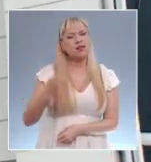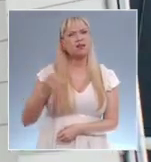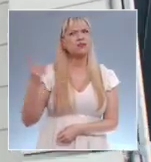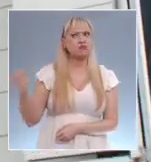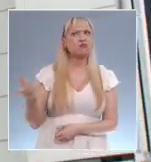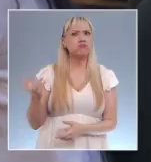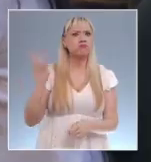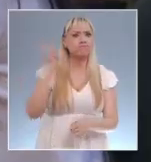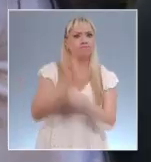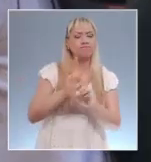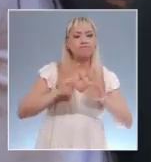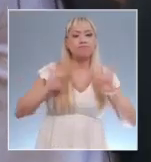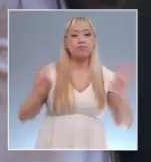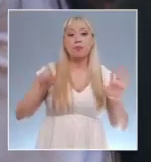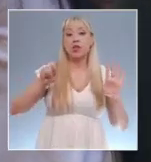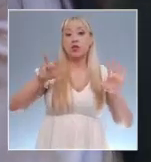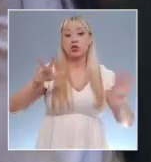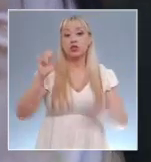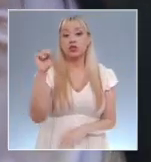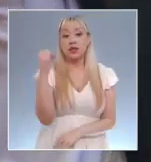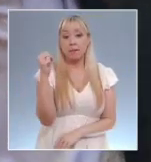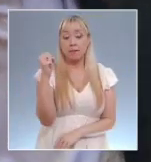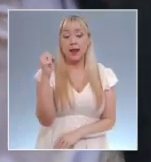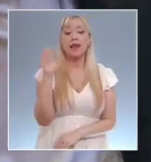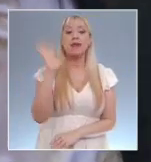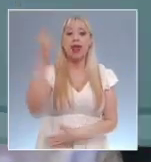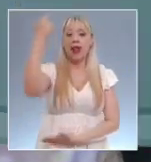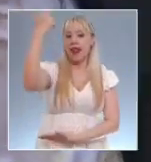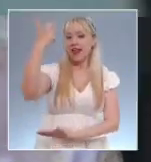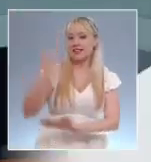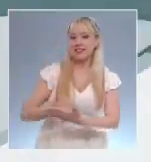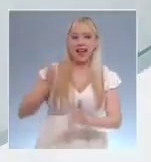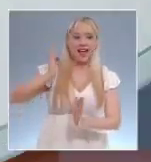de las personas aspirantes aceptadas al concurso.